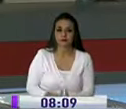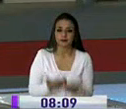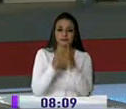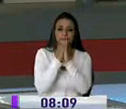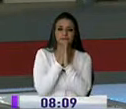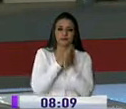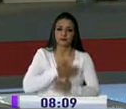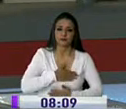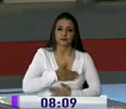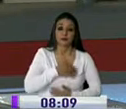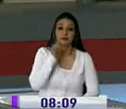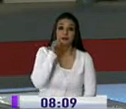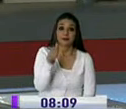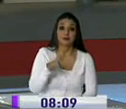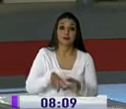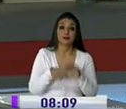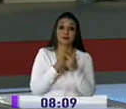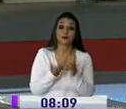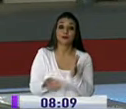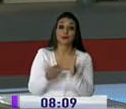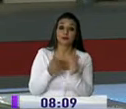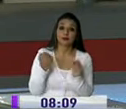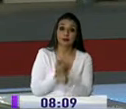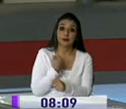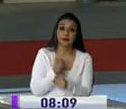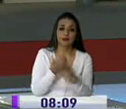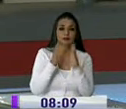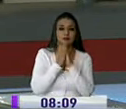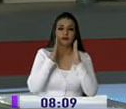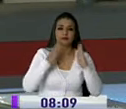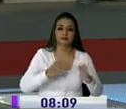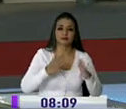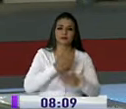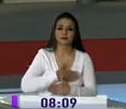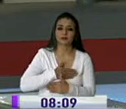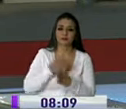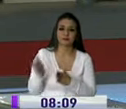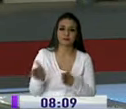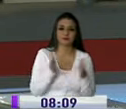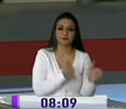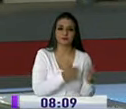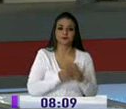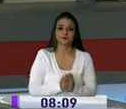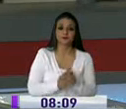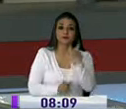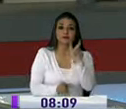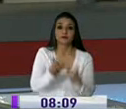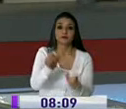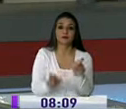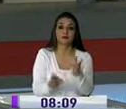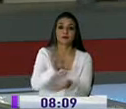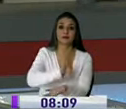solicitud mañana que comenzamos nuevamente a laburar es que les atiendan, por favor. Moradores del barrio